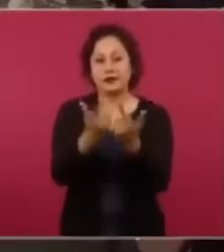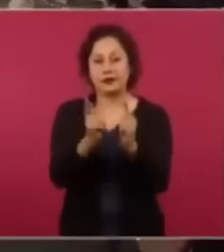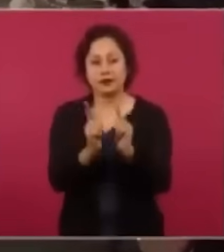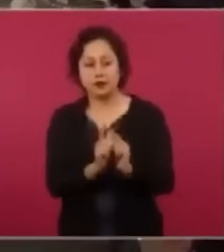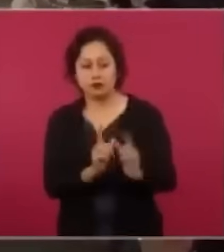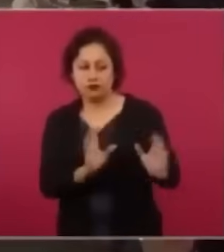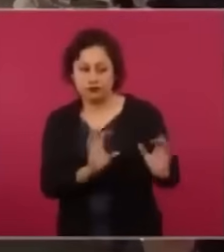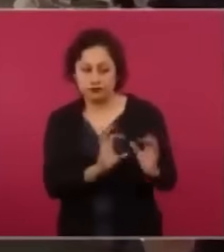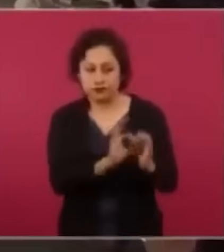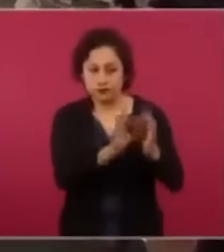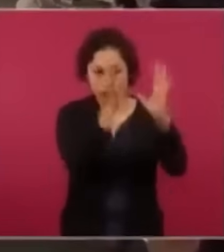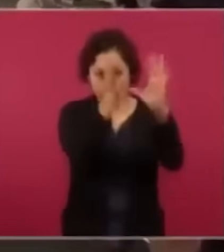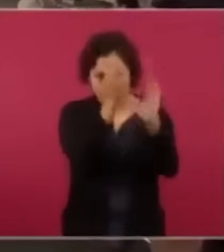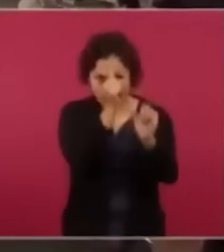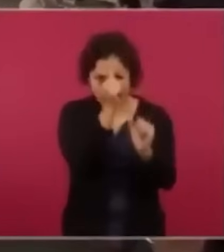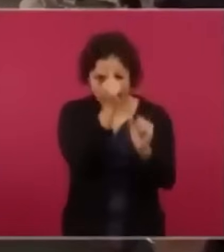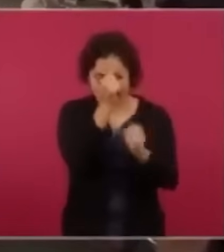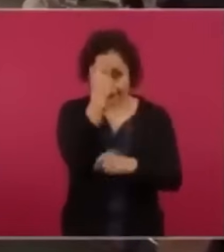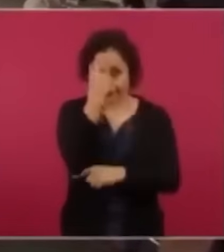para enfrentar